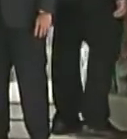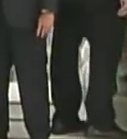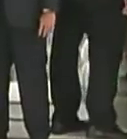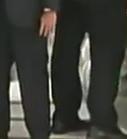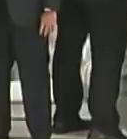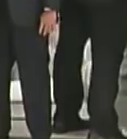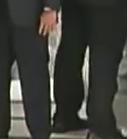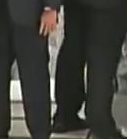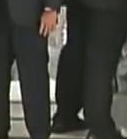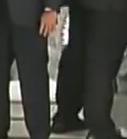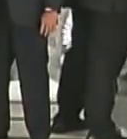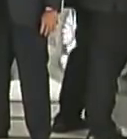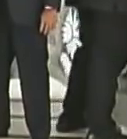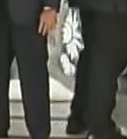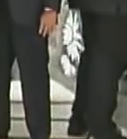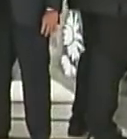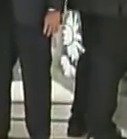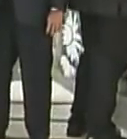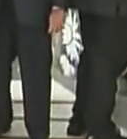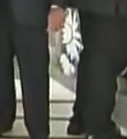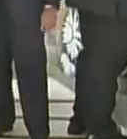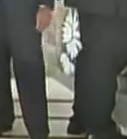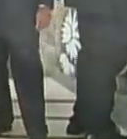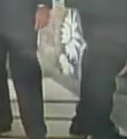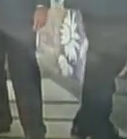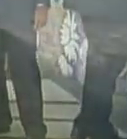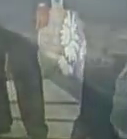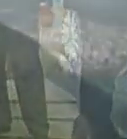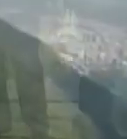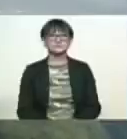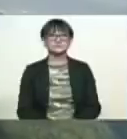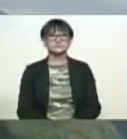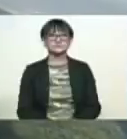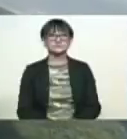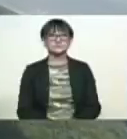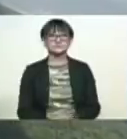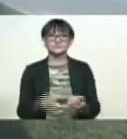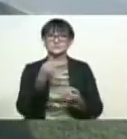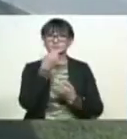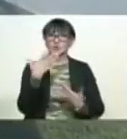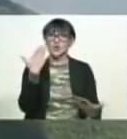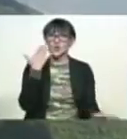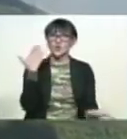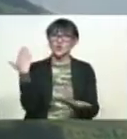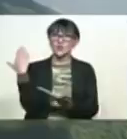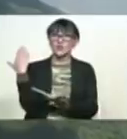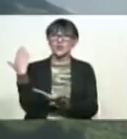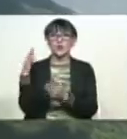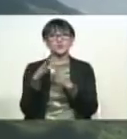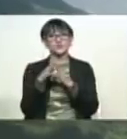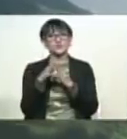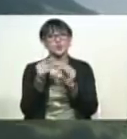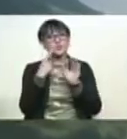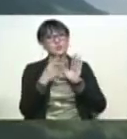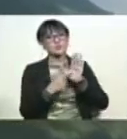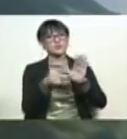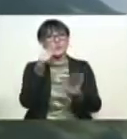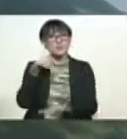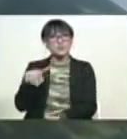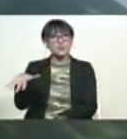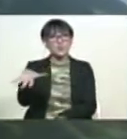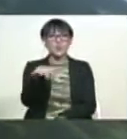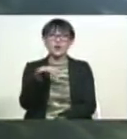del Guaraira Repano. Verdaderamente maravilloso. Vamos a observar y a mostrar a todo nuestro pueblo